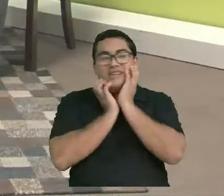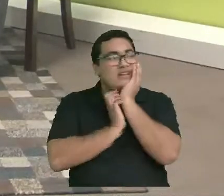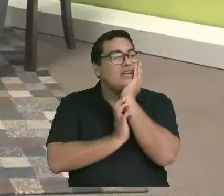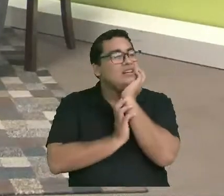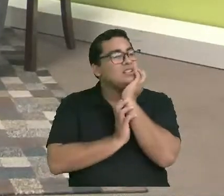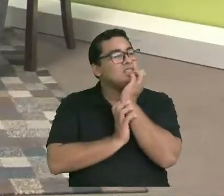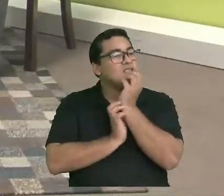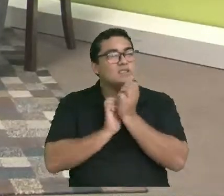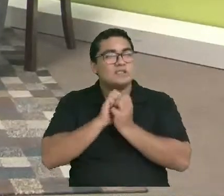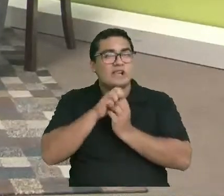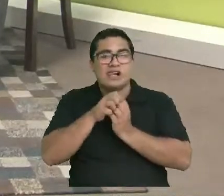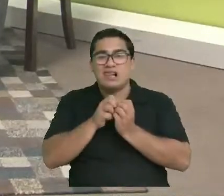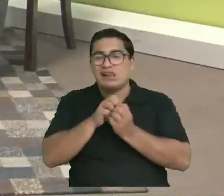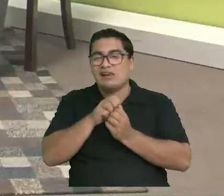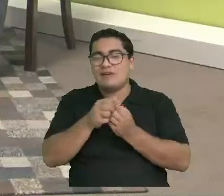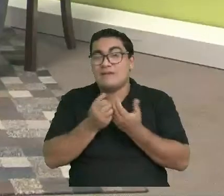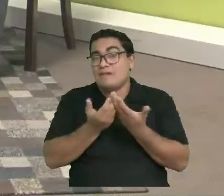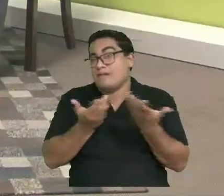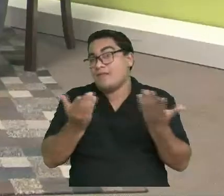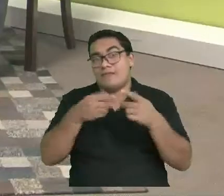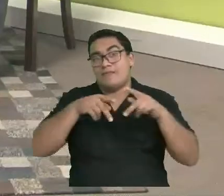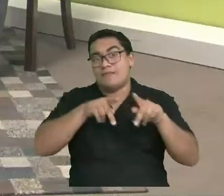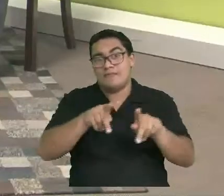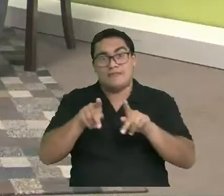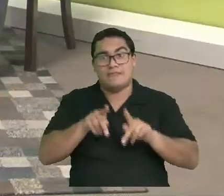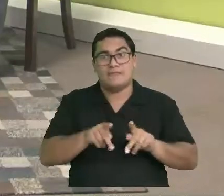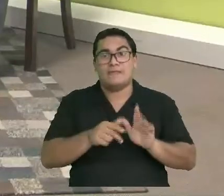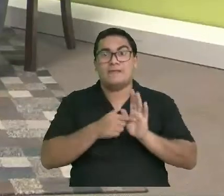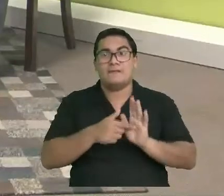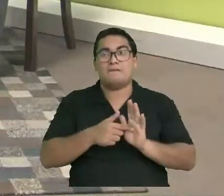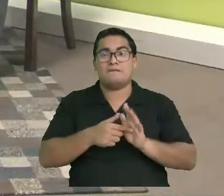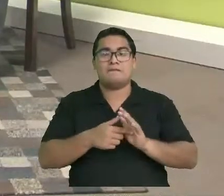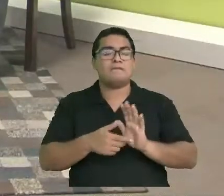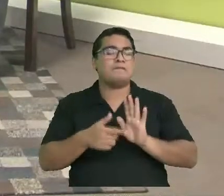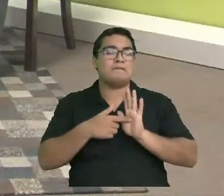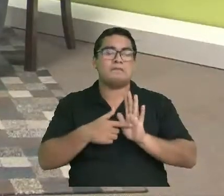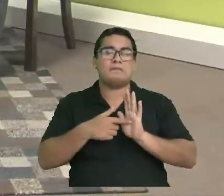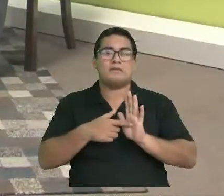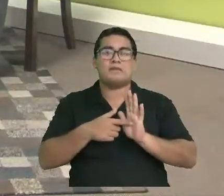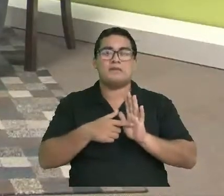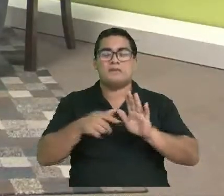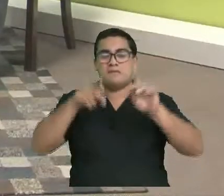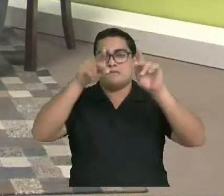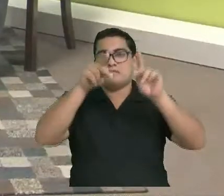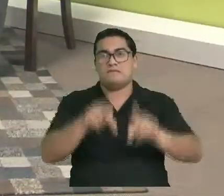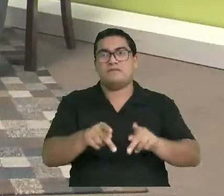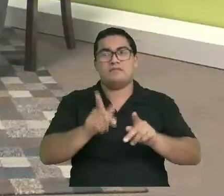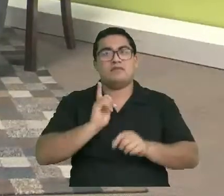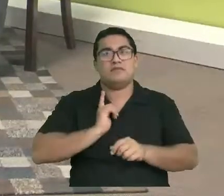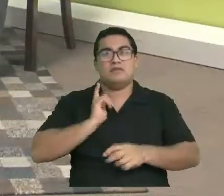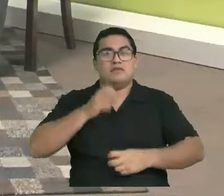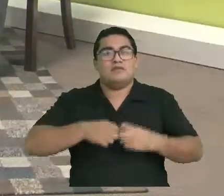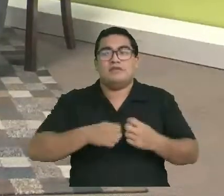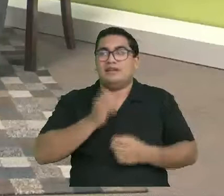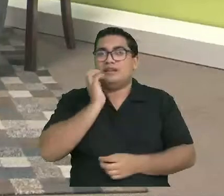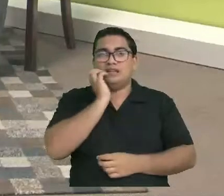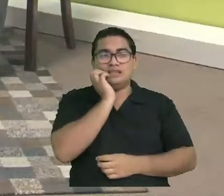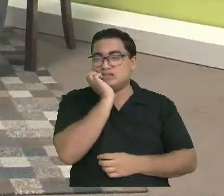esta parafunción está mediada por el sistema nervioso central. Entonces, si un paciente padece de un cuadro